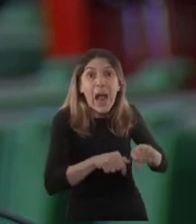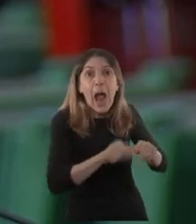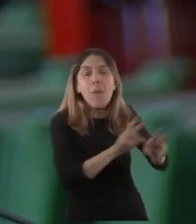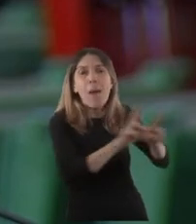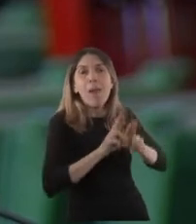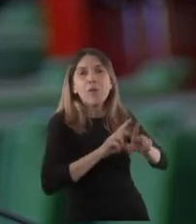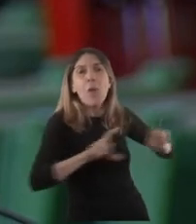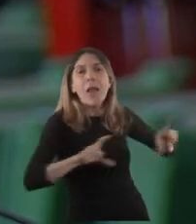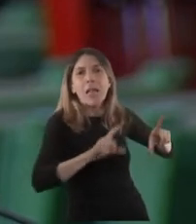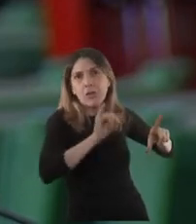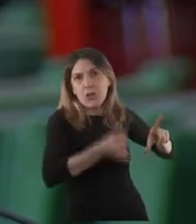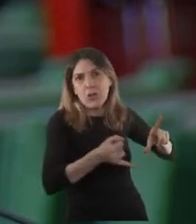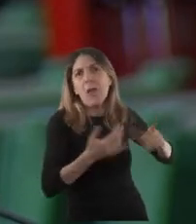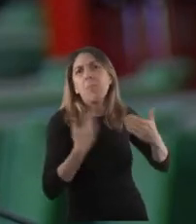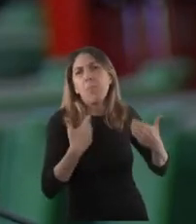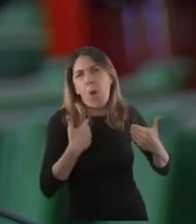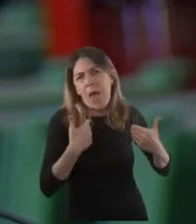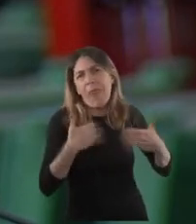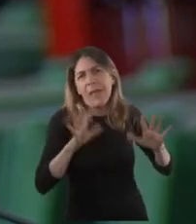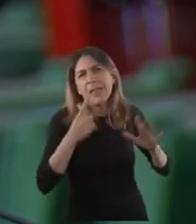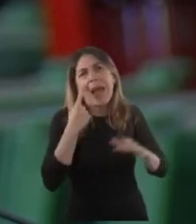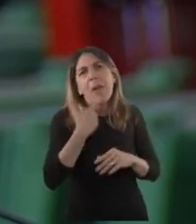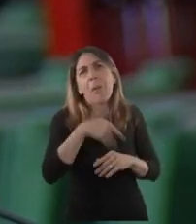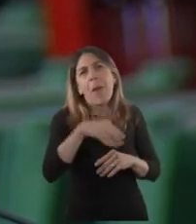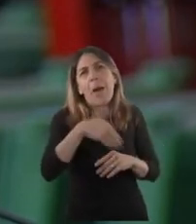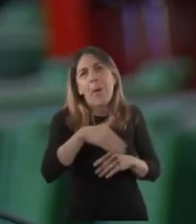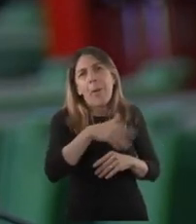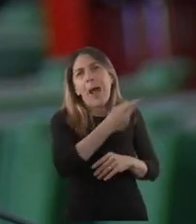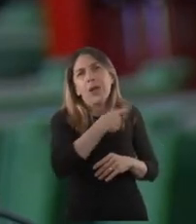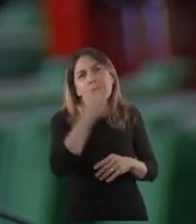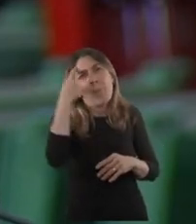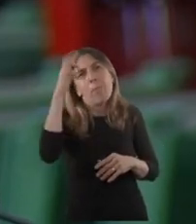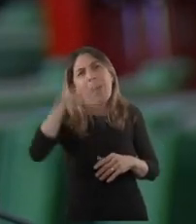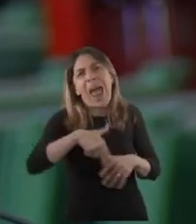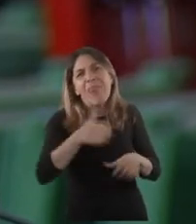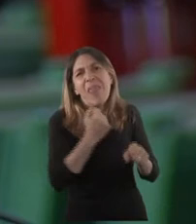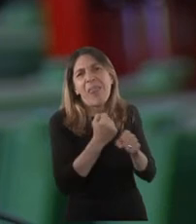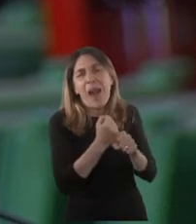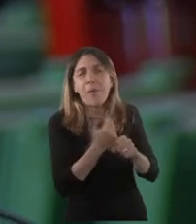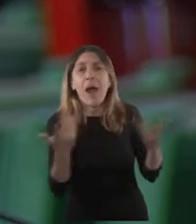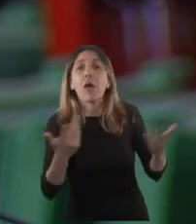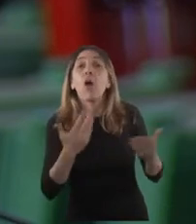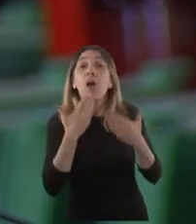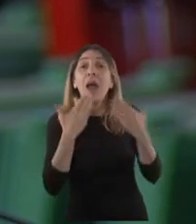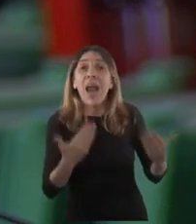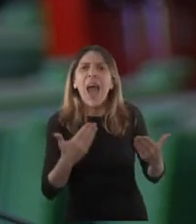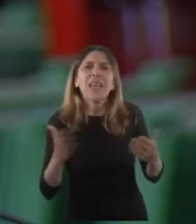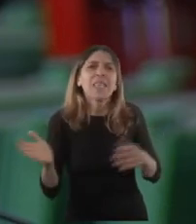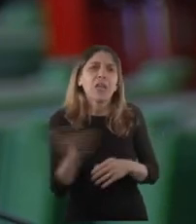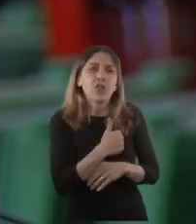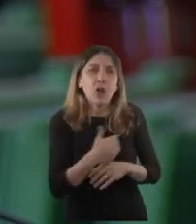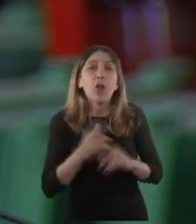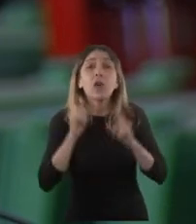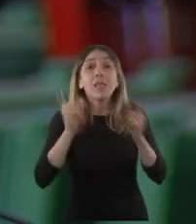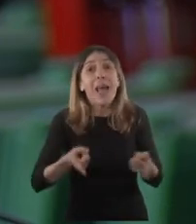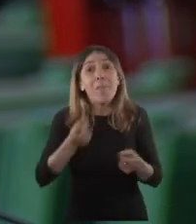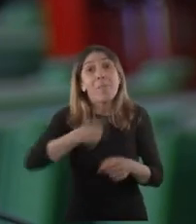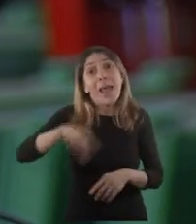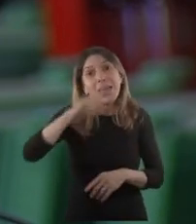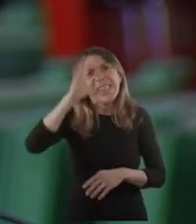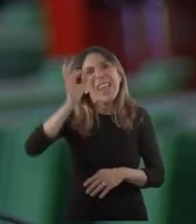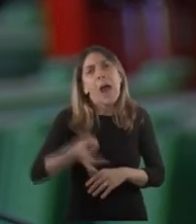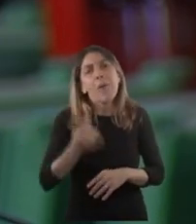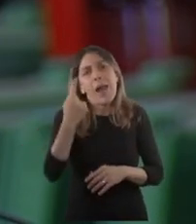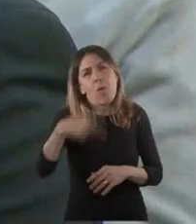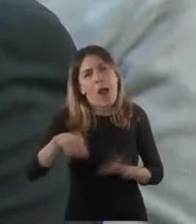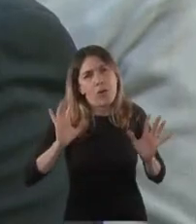seguramente lo vamos a tener presente, lo agradecemos todo. Y tener en cuenta lo